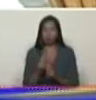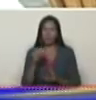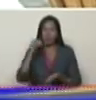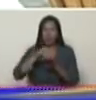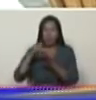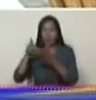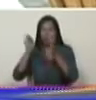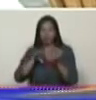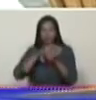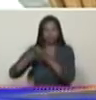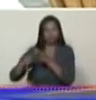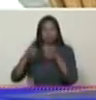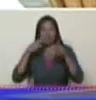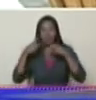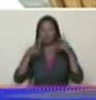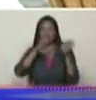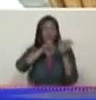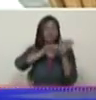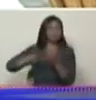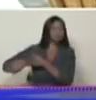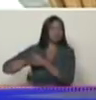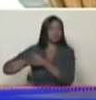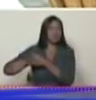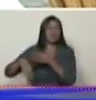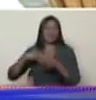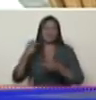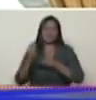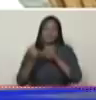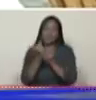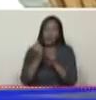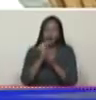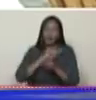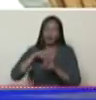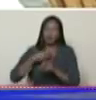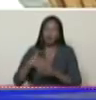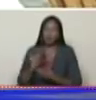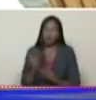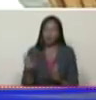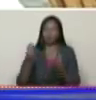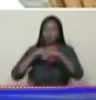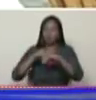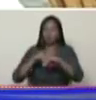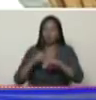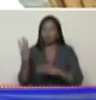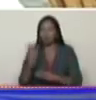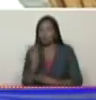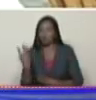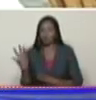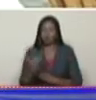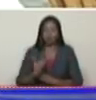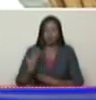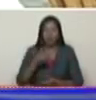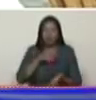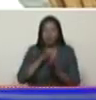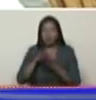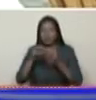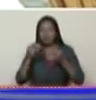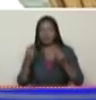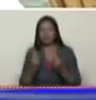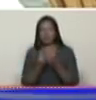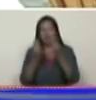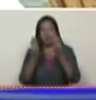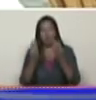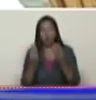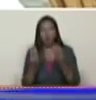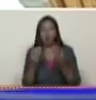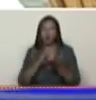las diferencias políticas a un lado aquí y trabajamos por el bien común, trabajamos por la solidaridad, trabajamos